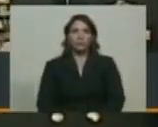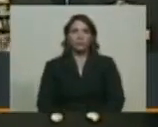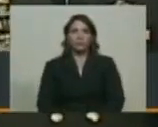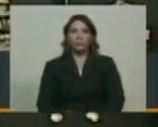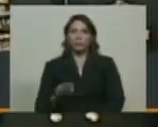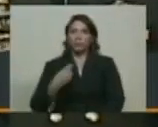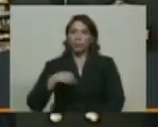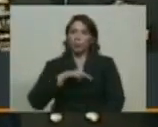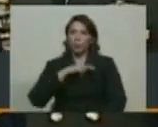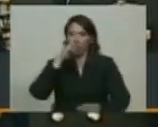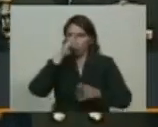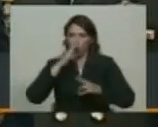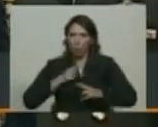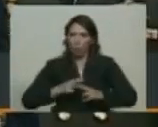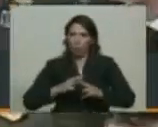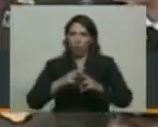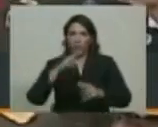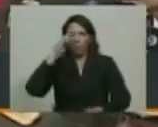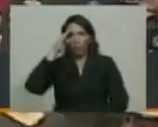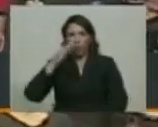nuestros honorables oficiales,